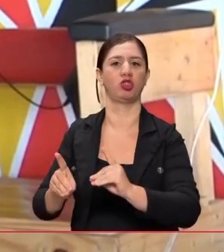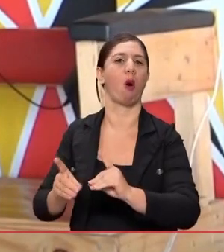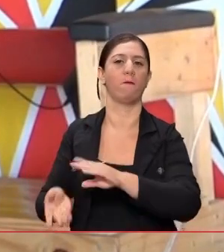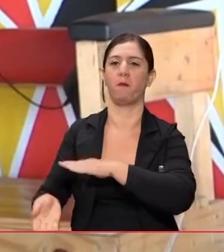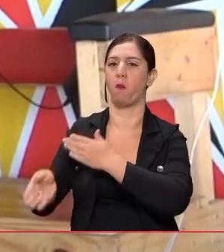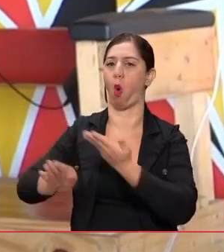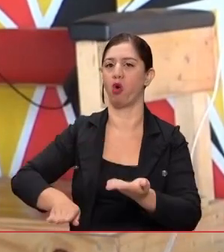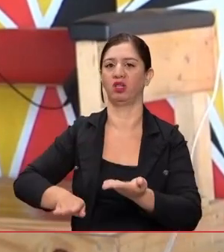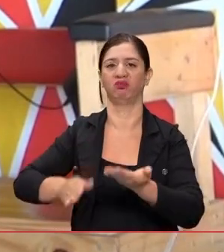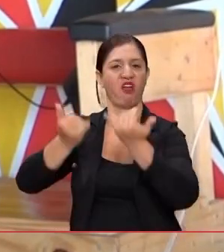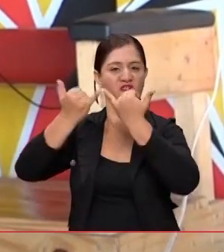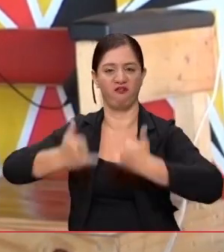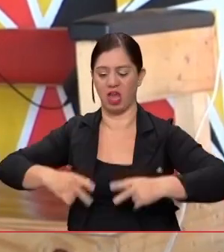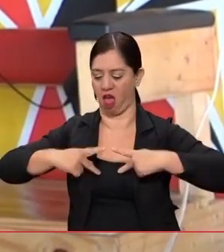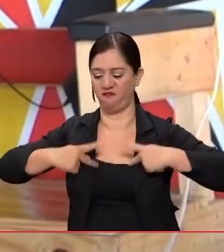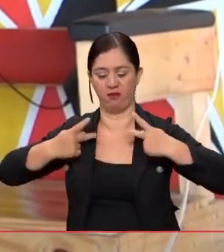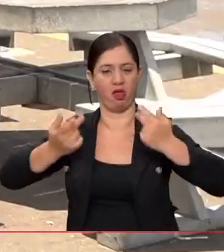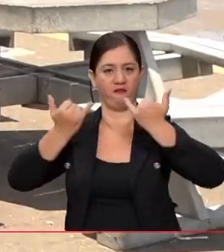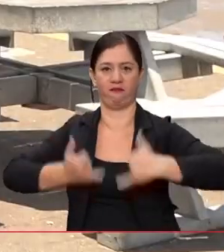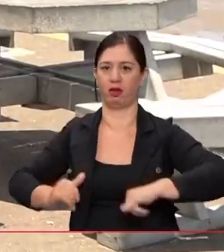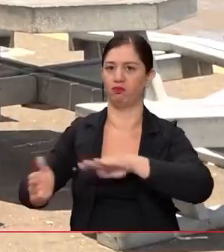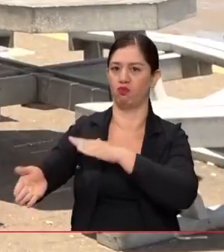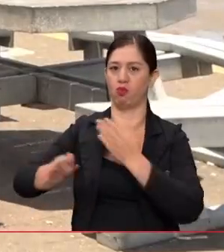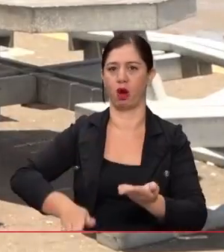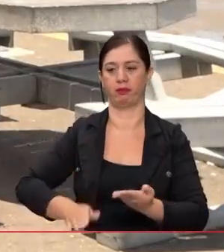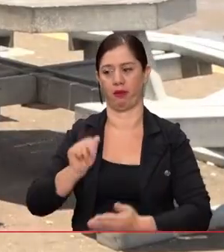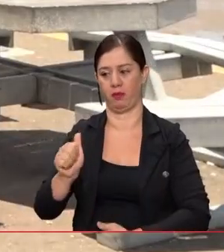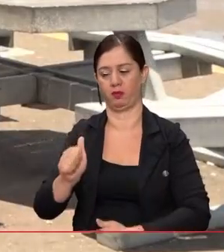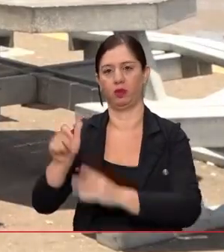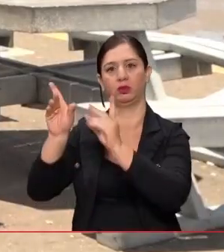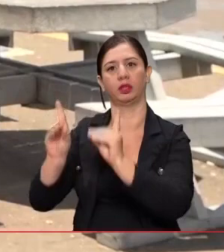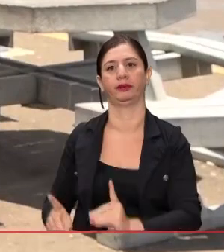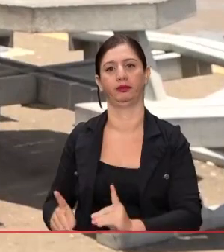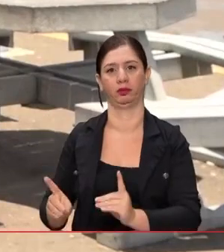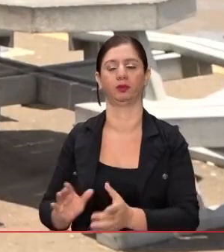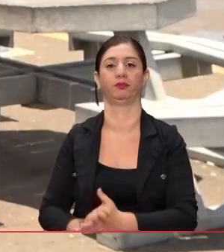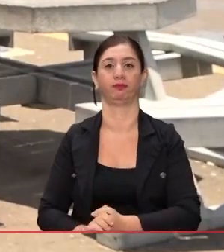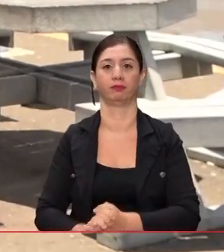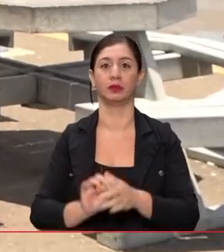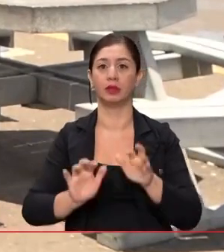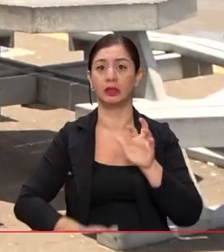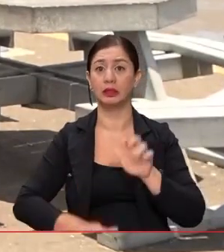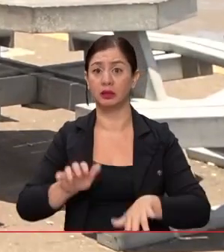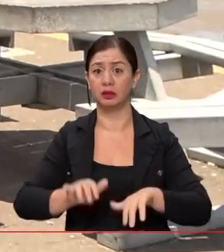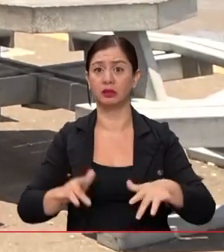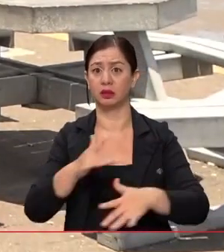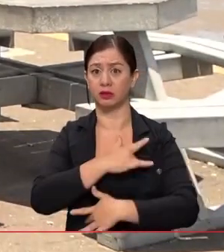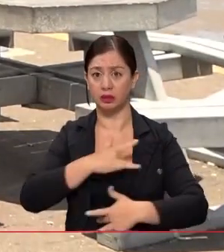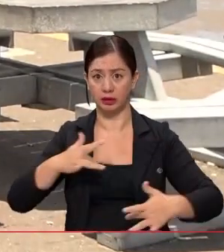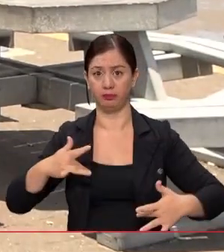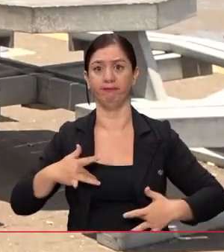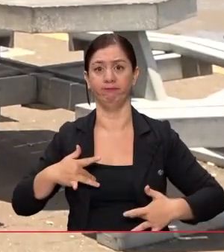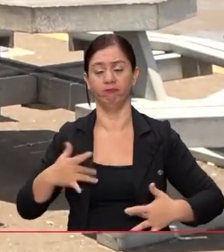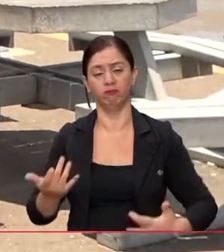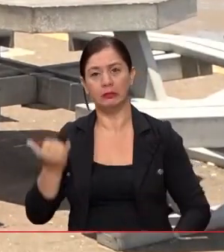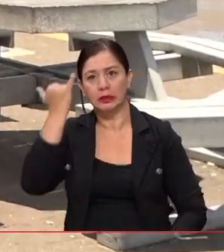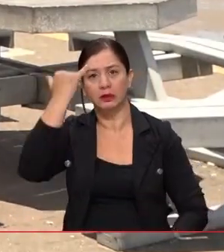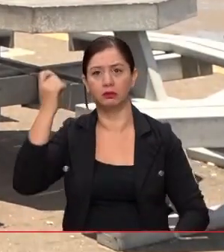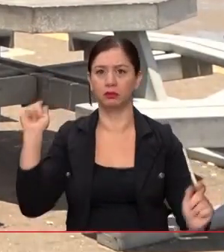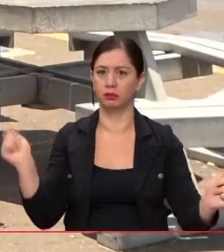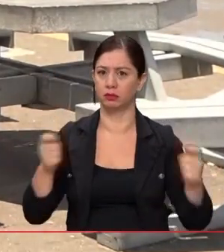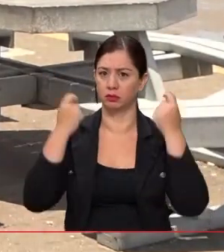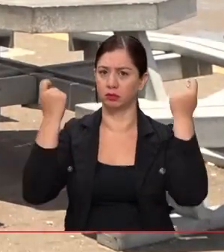ponerle fin al sufrimiento. Miren, desde la Secretaría de Salud se adelantan campañas en las